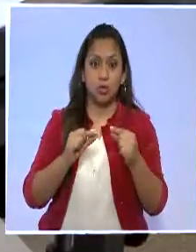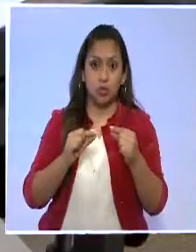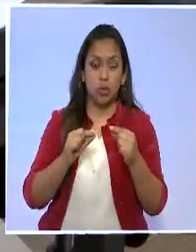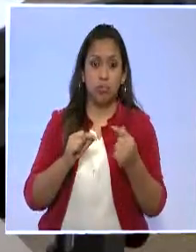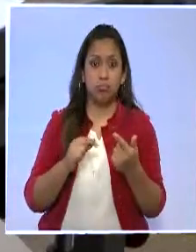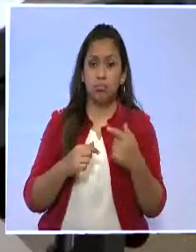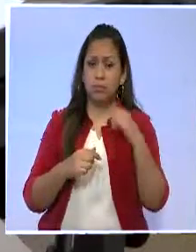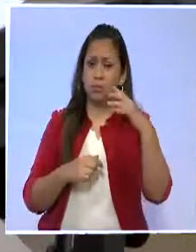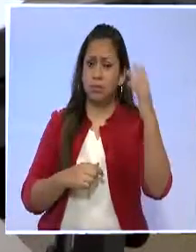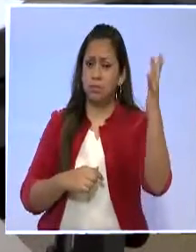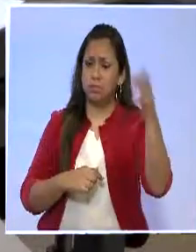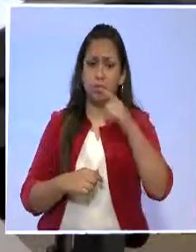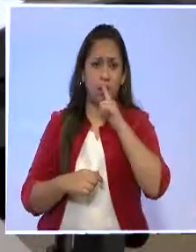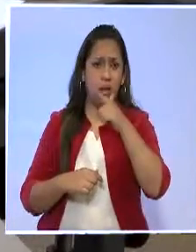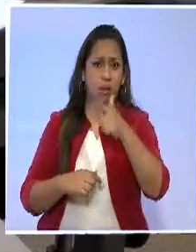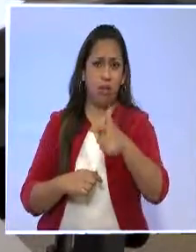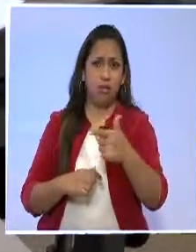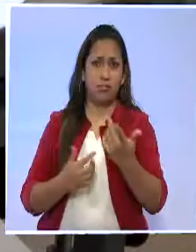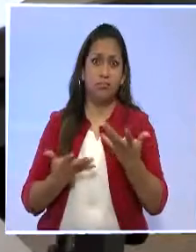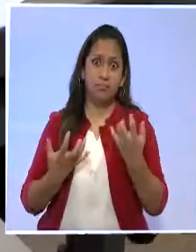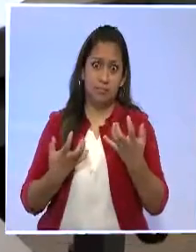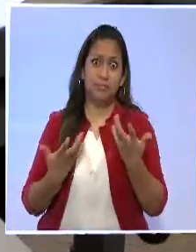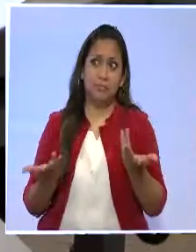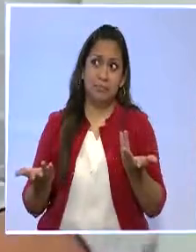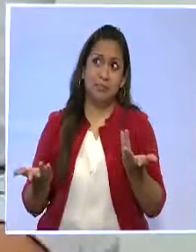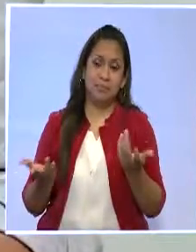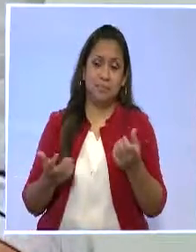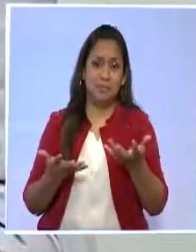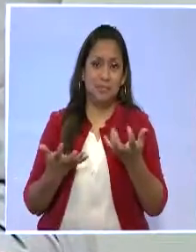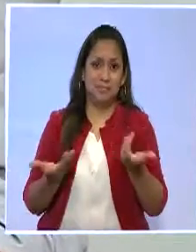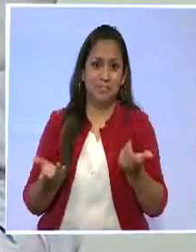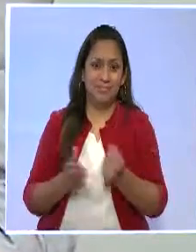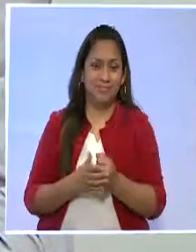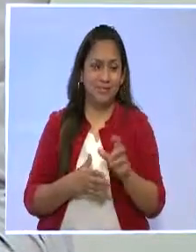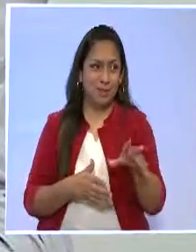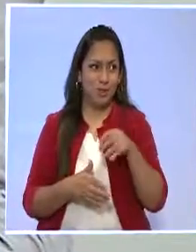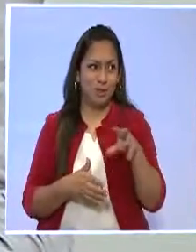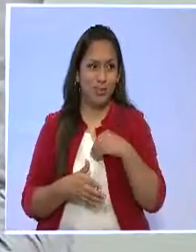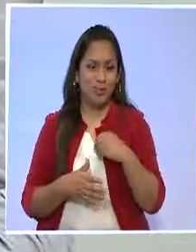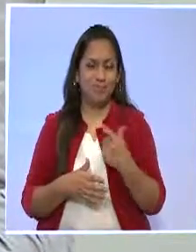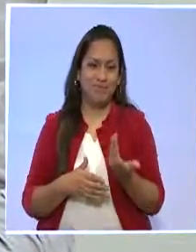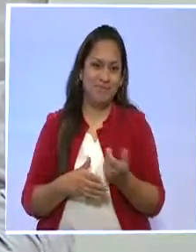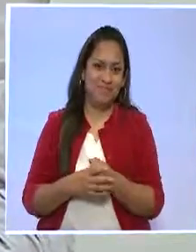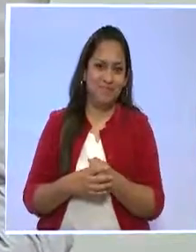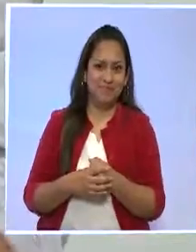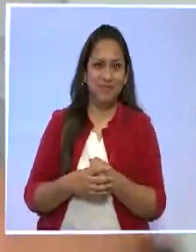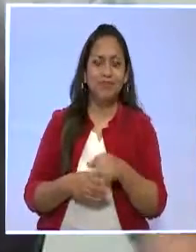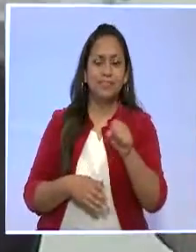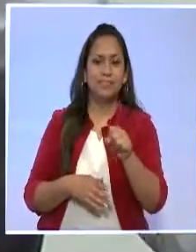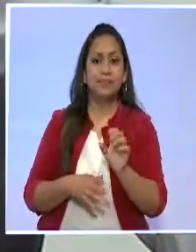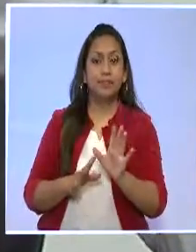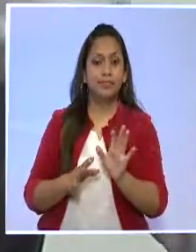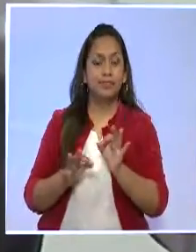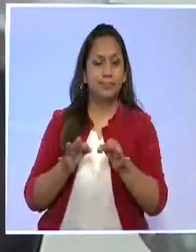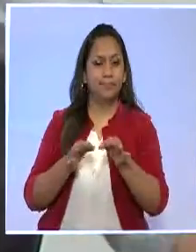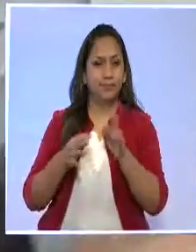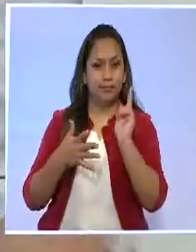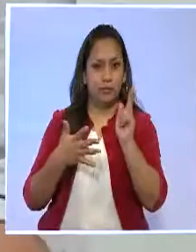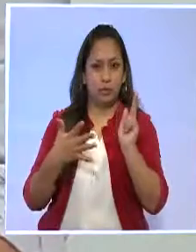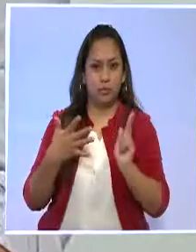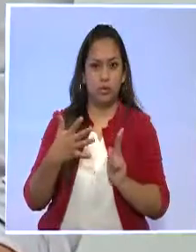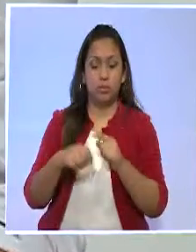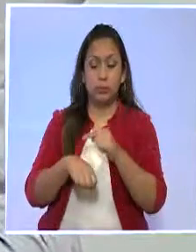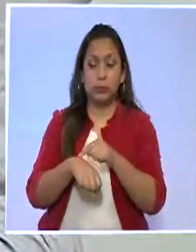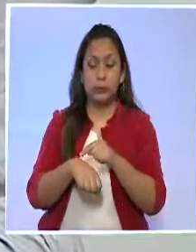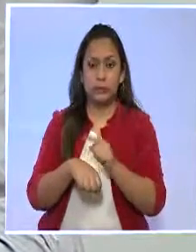misma versatilidad para hablarles en español muy bien reside entre gabriela vamos con unos puntos rapiditos nos quedan pocos